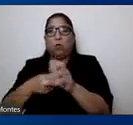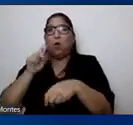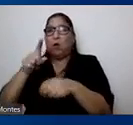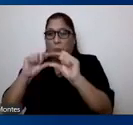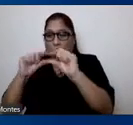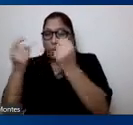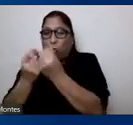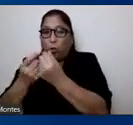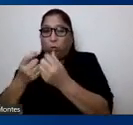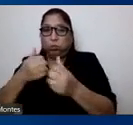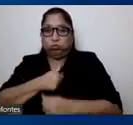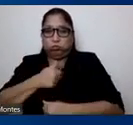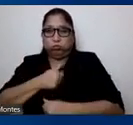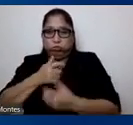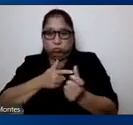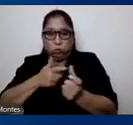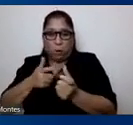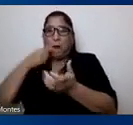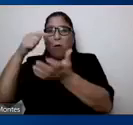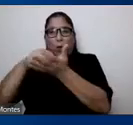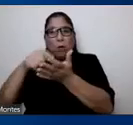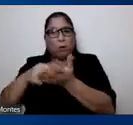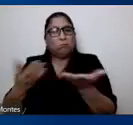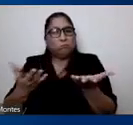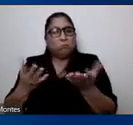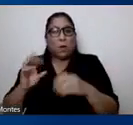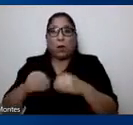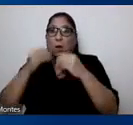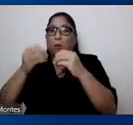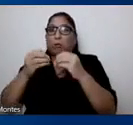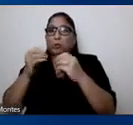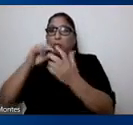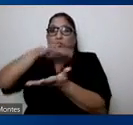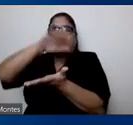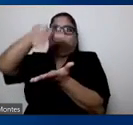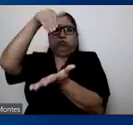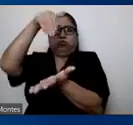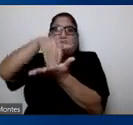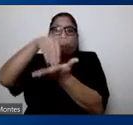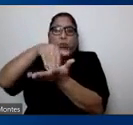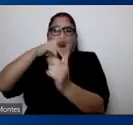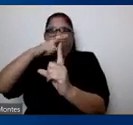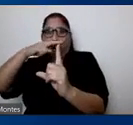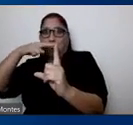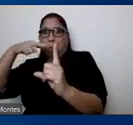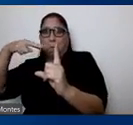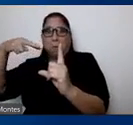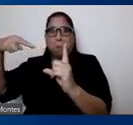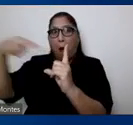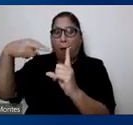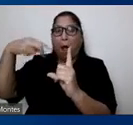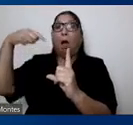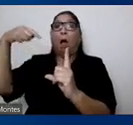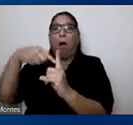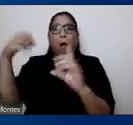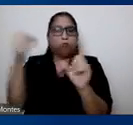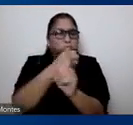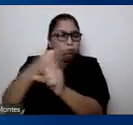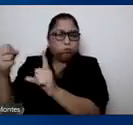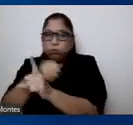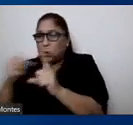armados, cosa que pues la puso en el centro de las agresiones